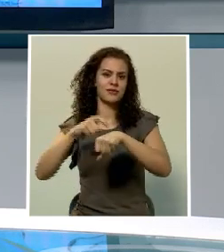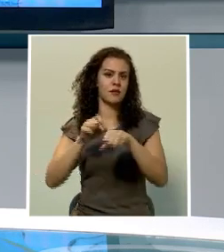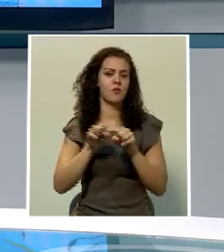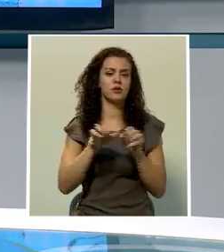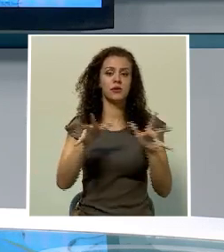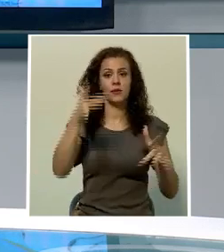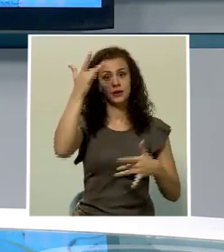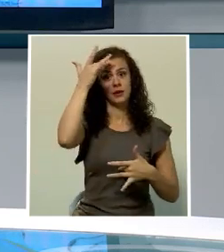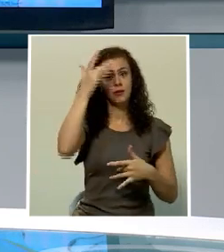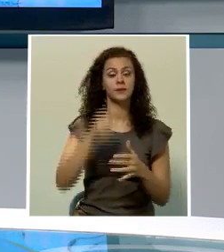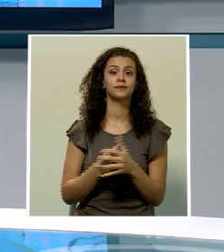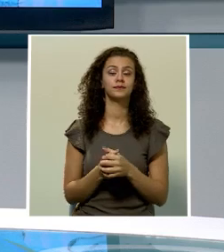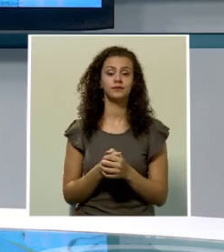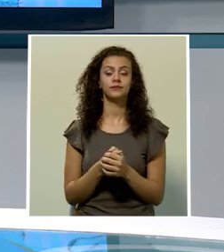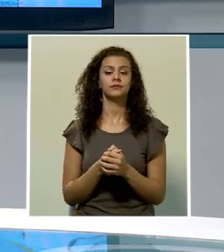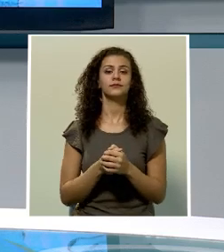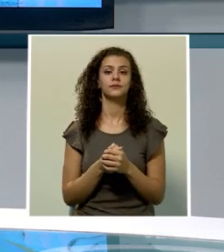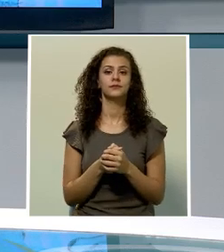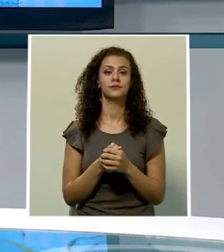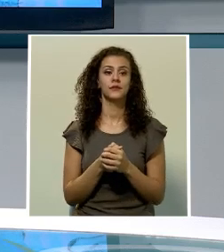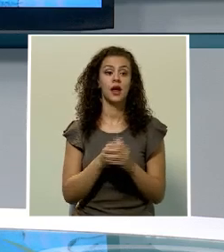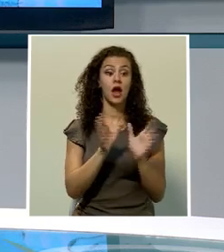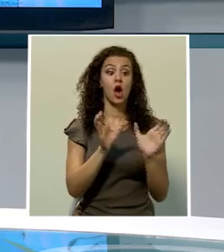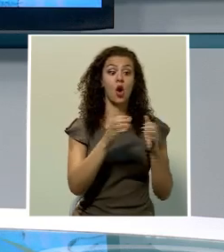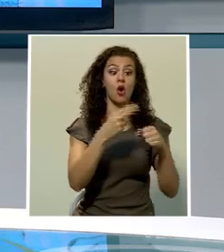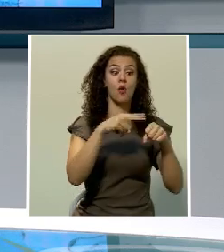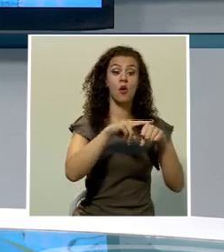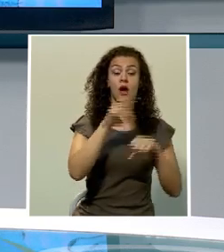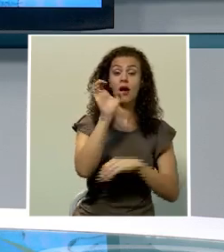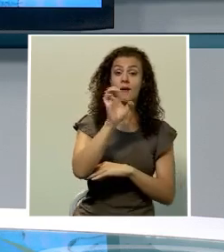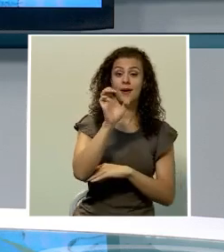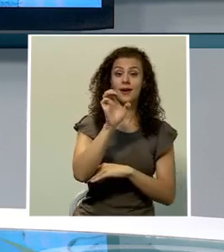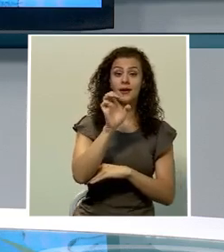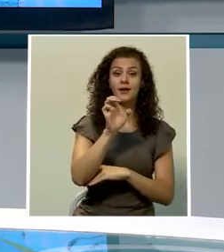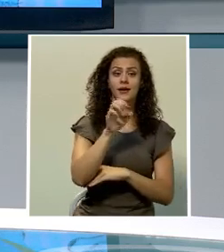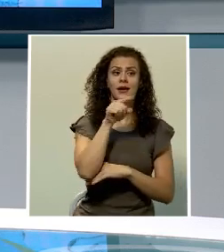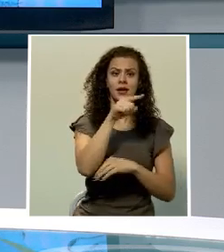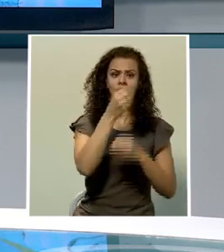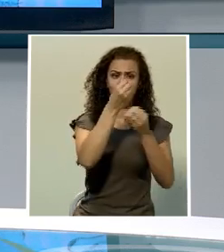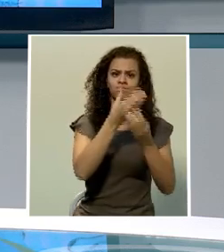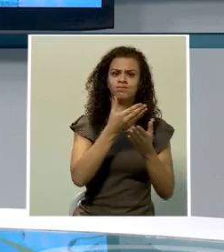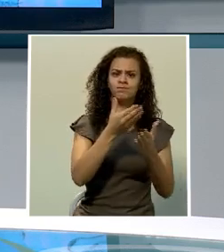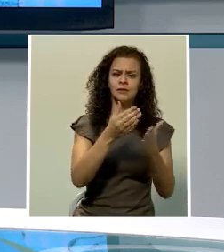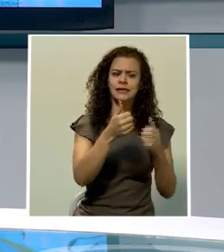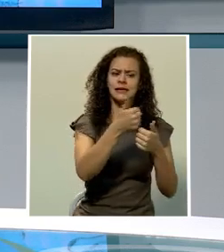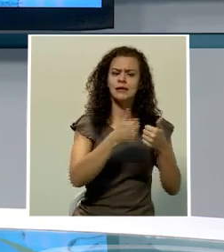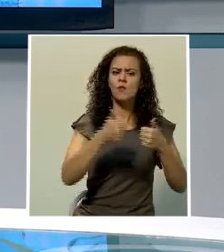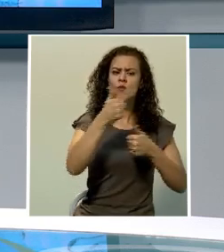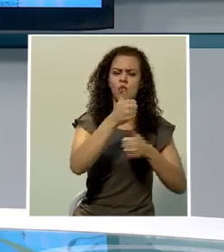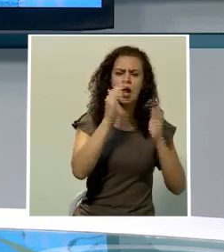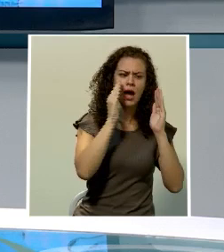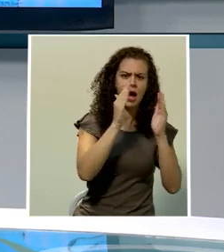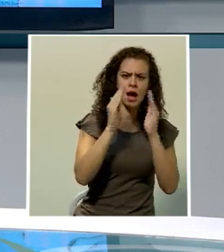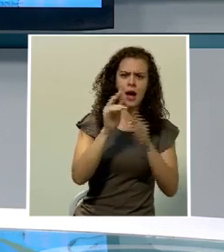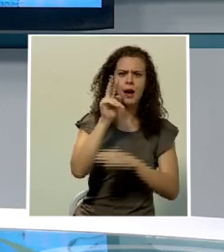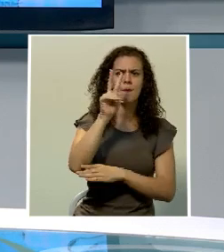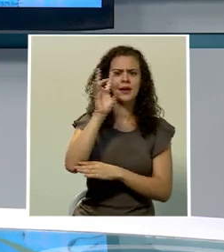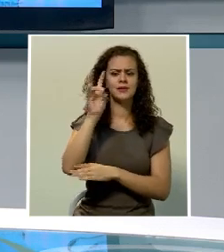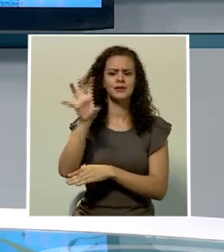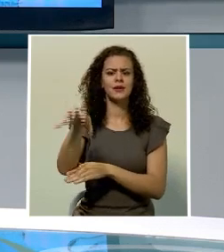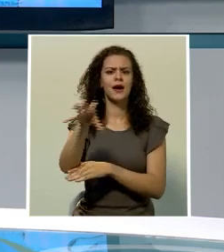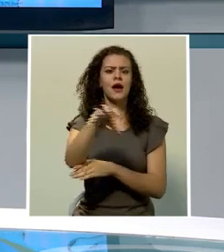tiempos de pandemia. La Comisión Nacional de Emergencias dará prioridad de atención a